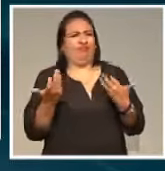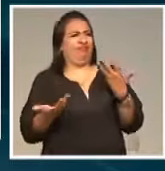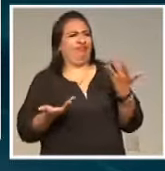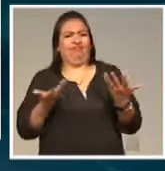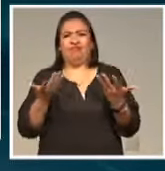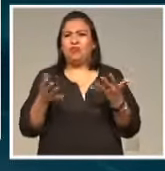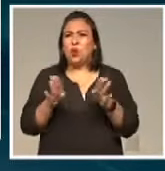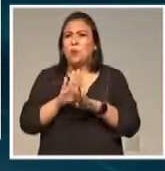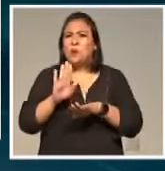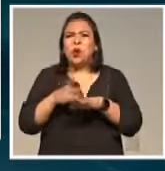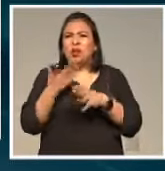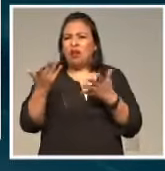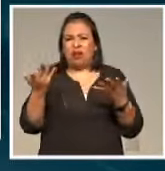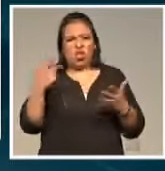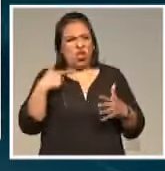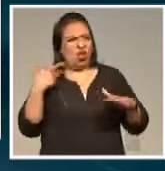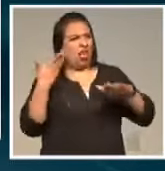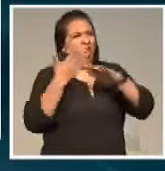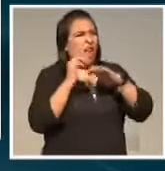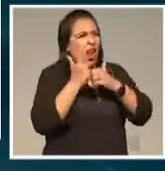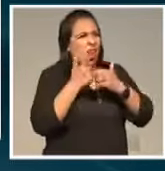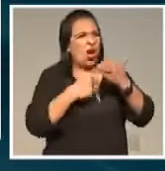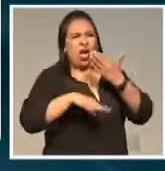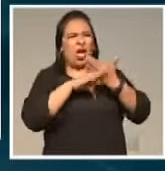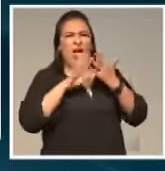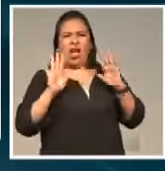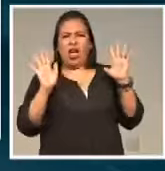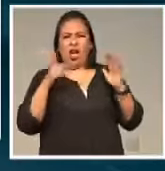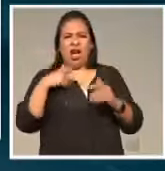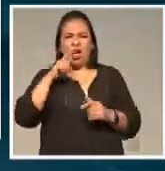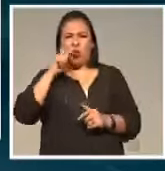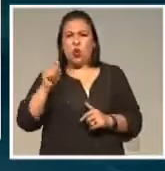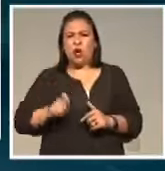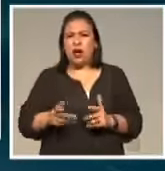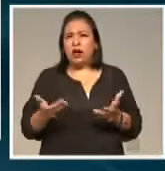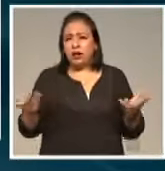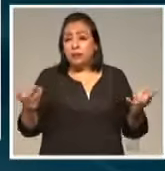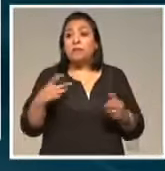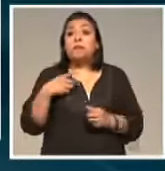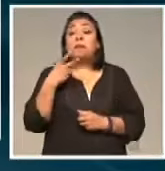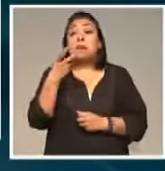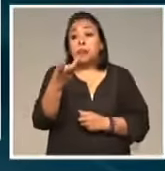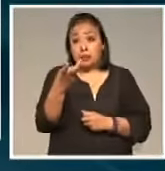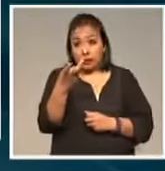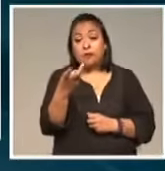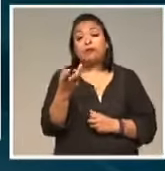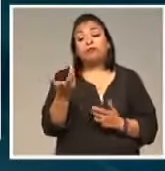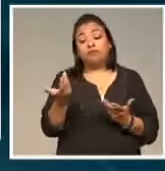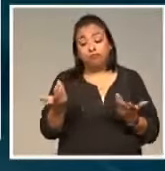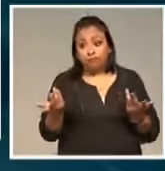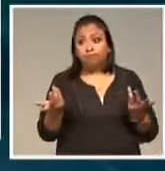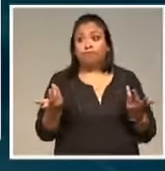y improvocada por Ucrania, claro que está